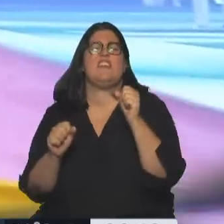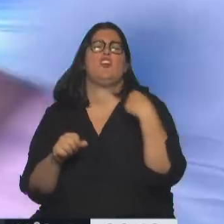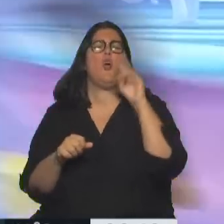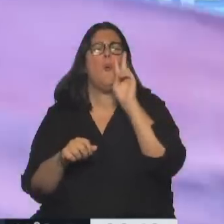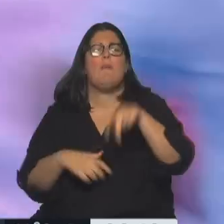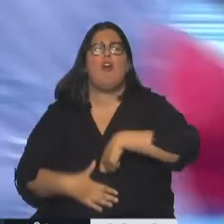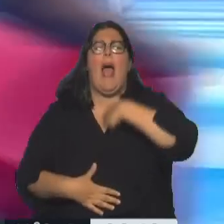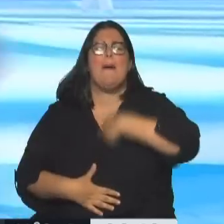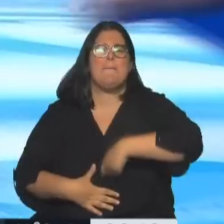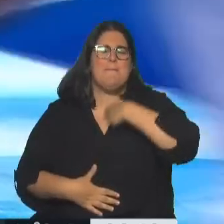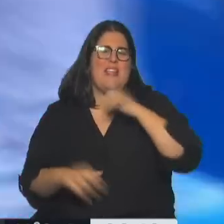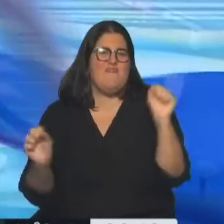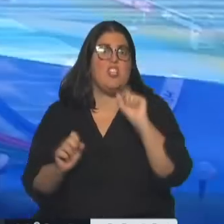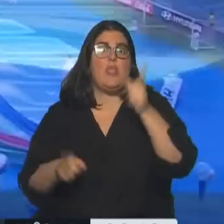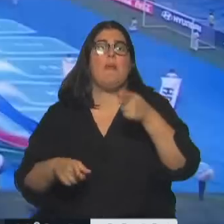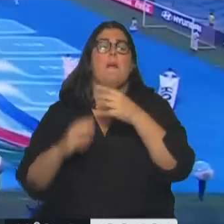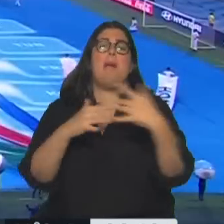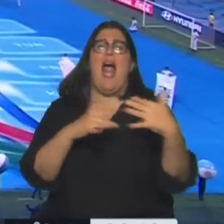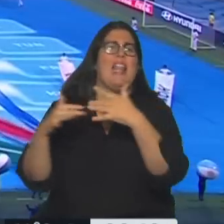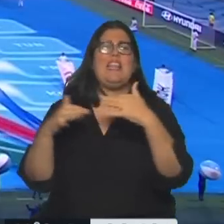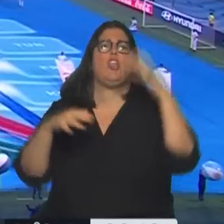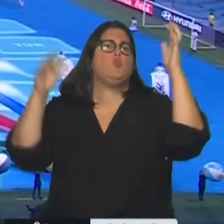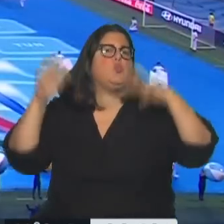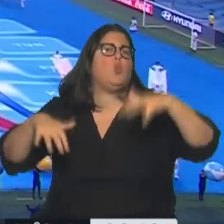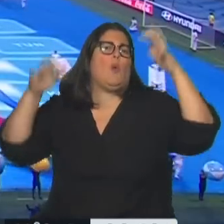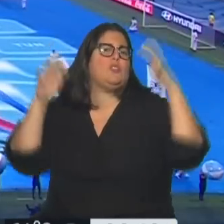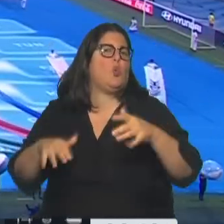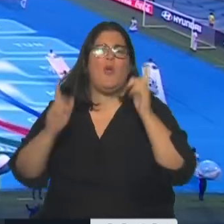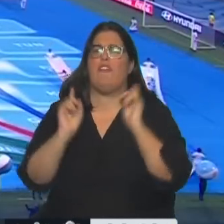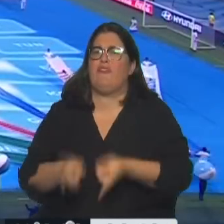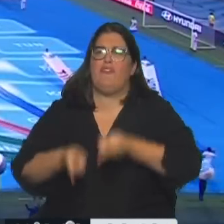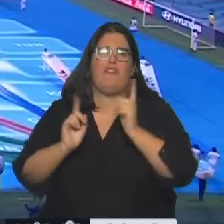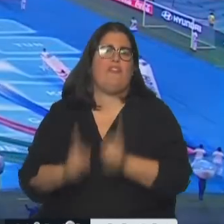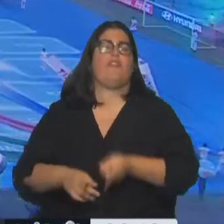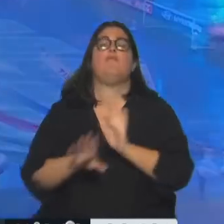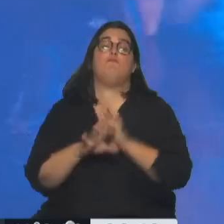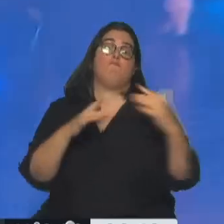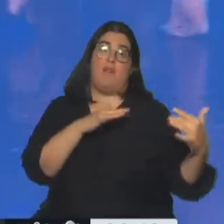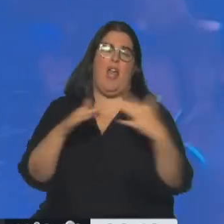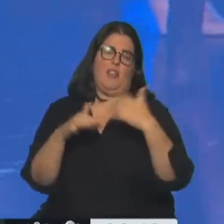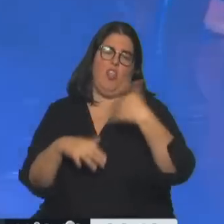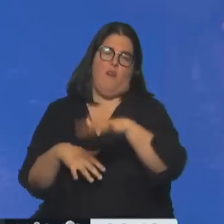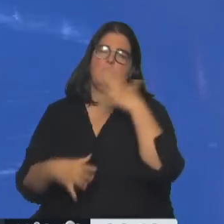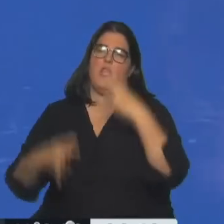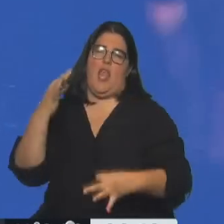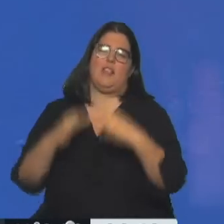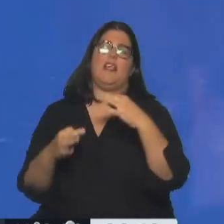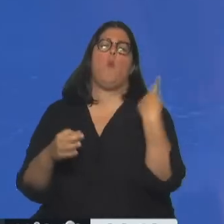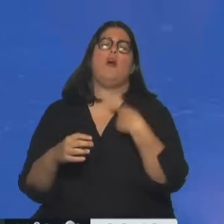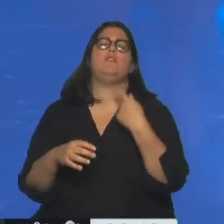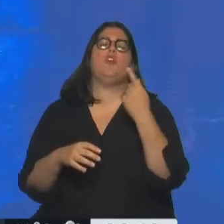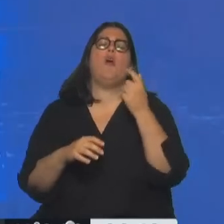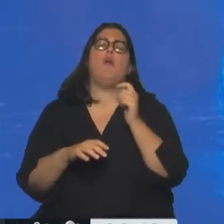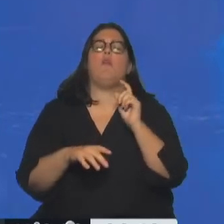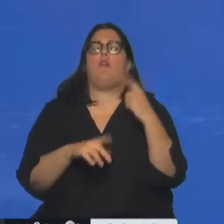con campera, Dani. Y lluvia para Colmo. Claro. Jugaron prácticamente todo el partido bajo la lluvia, el partido que también vamos a analizar con nuestro enviado, con Pablo,